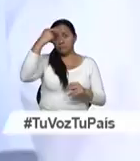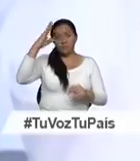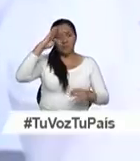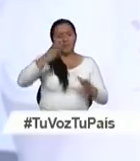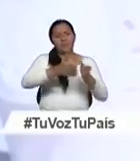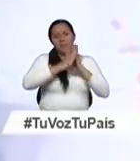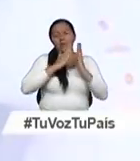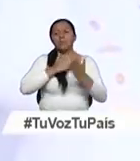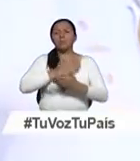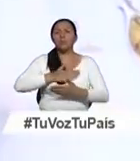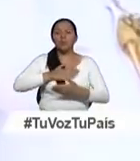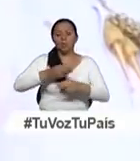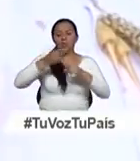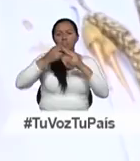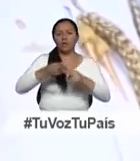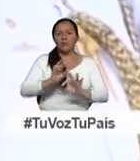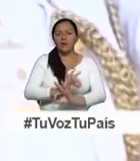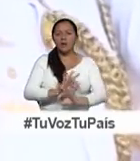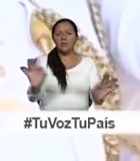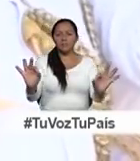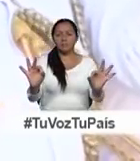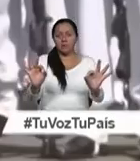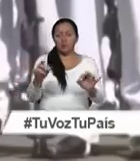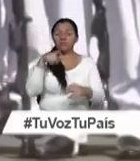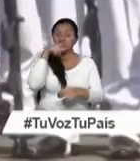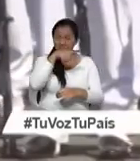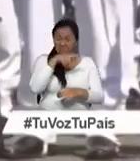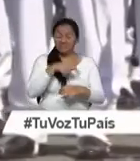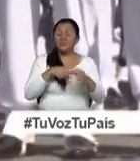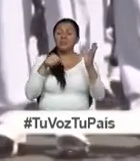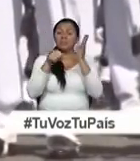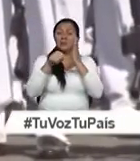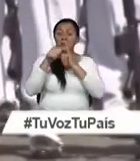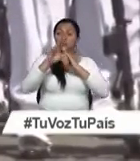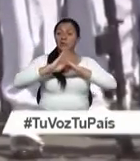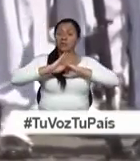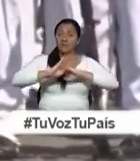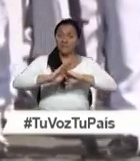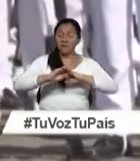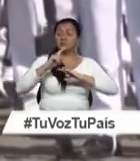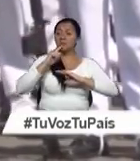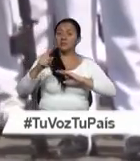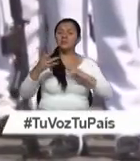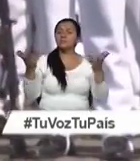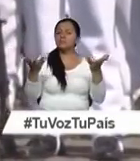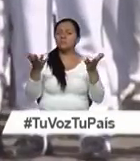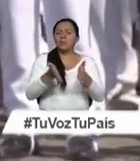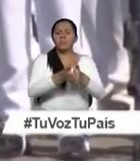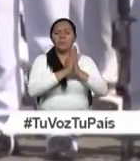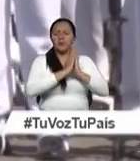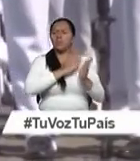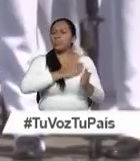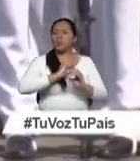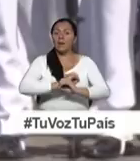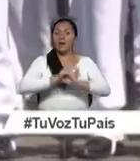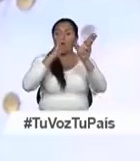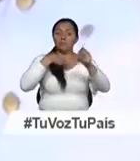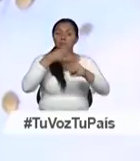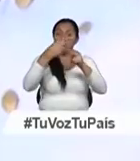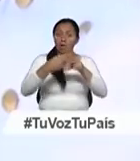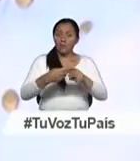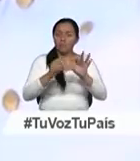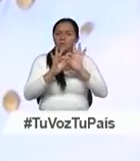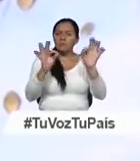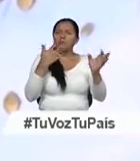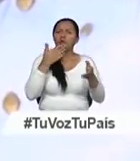de algún equipo de trabajo con estos fines. Cada uno de los mencionados miembros de la Marina han solicitado la aclaración a través de los